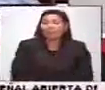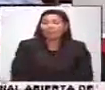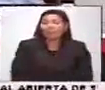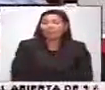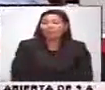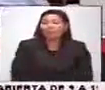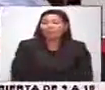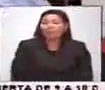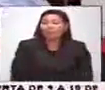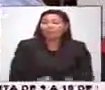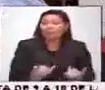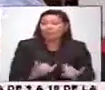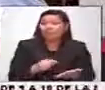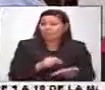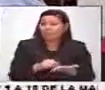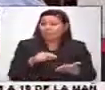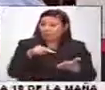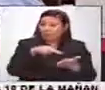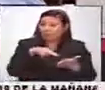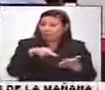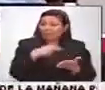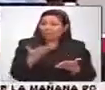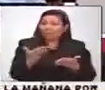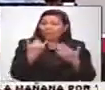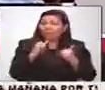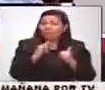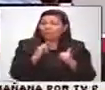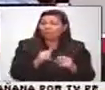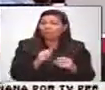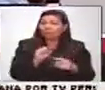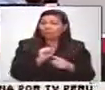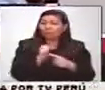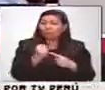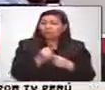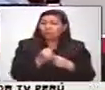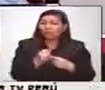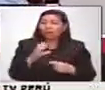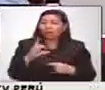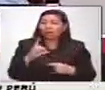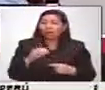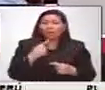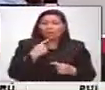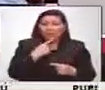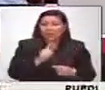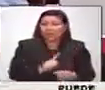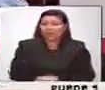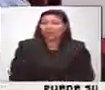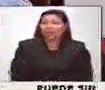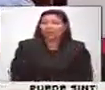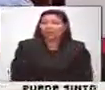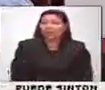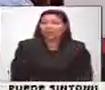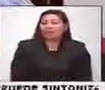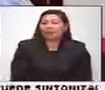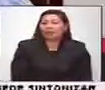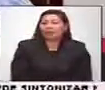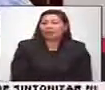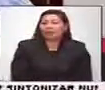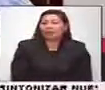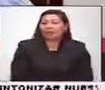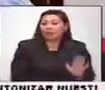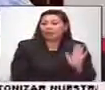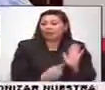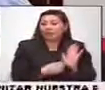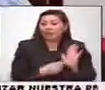vamos y esto está escrito aquí revisar y pedir información a la sociedad nacional de radio y televisión esto no le menciona a usted en su exposición no tengo yo